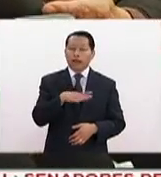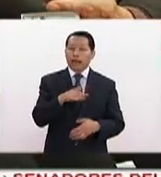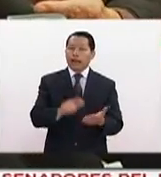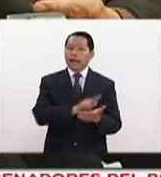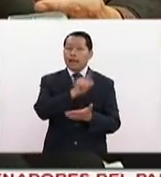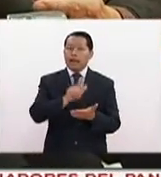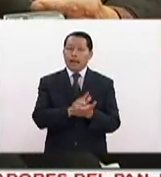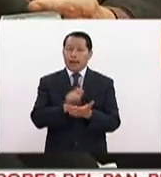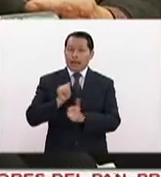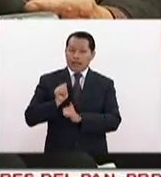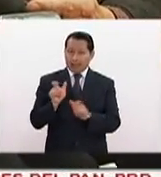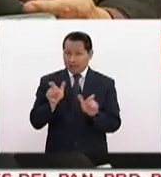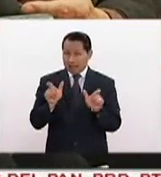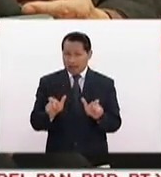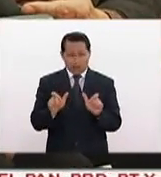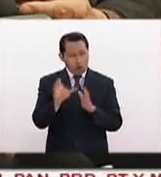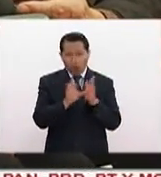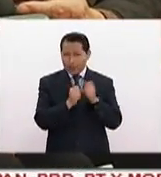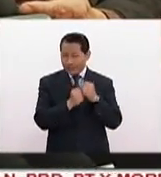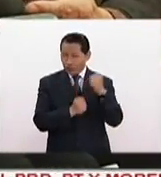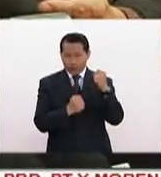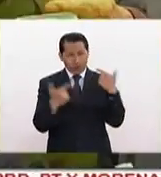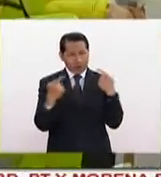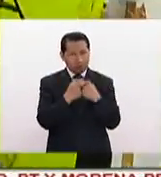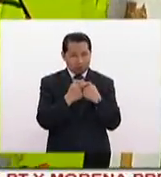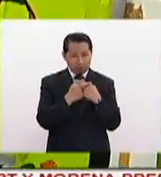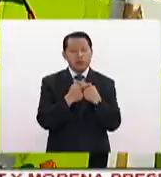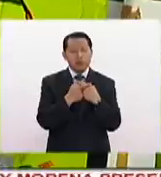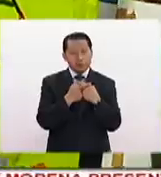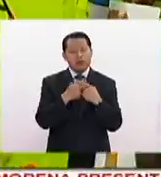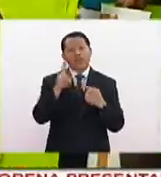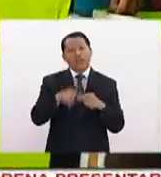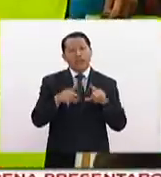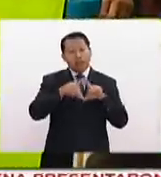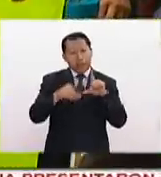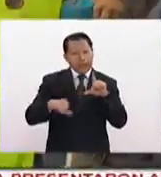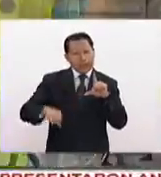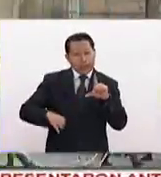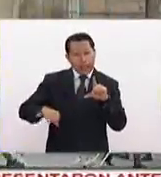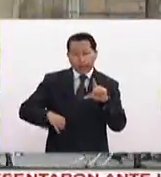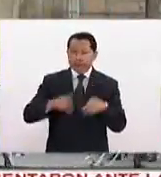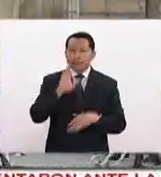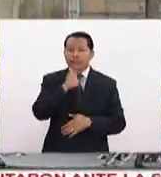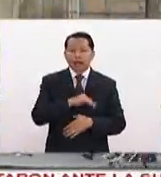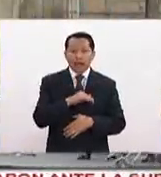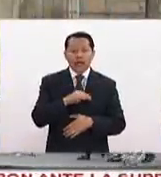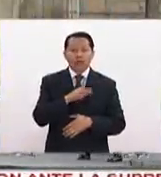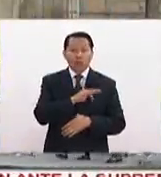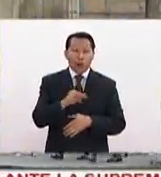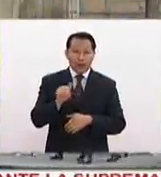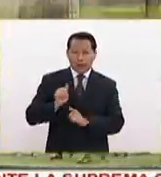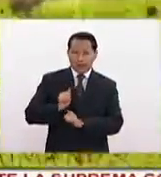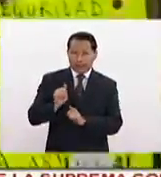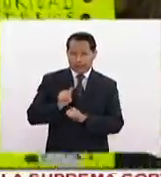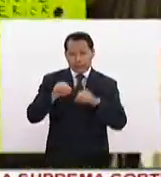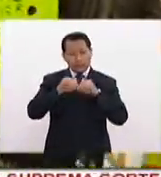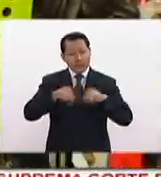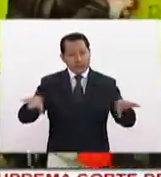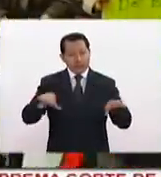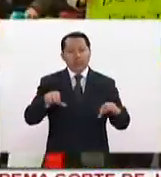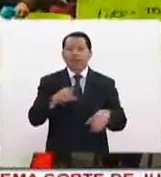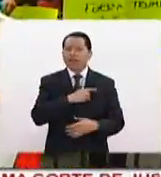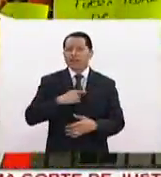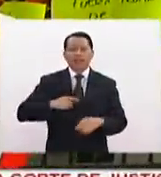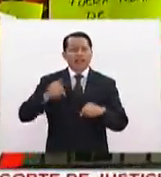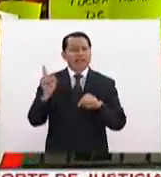ley absolutamente inconstitucional, contraria a los intereses nacionales, que militarice el país, sea